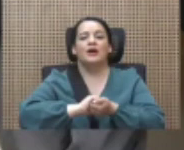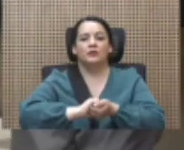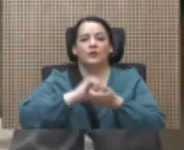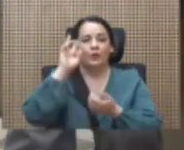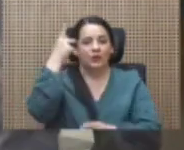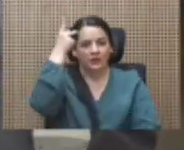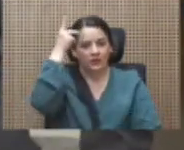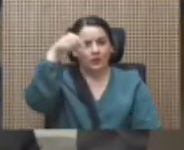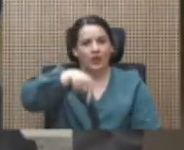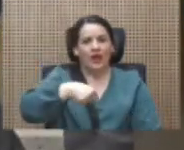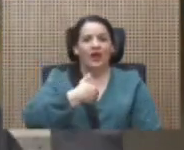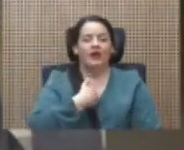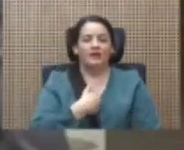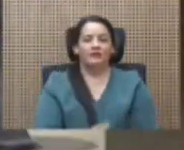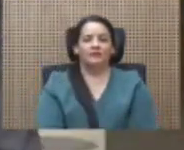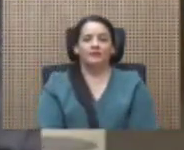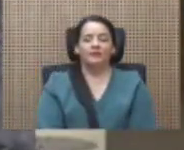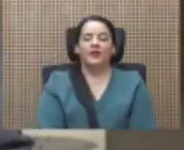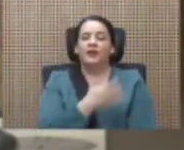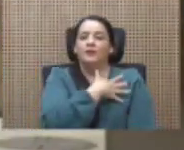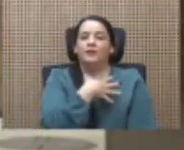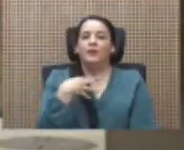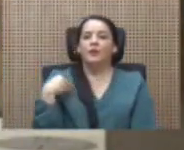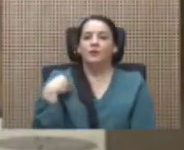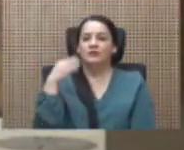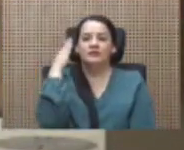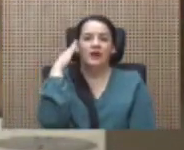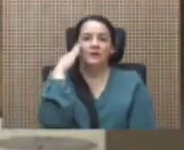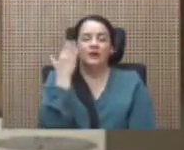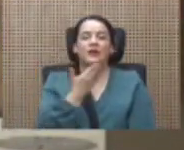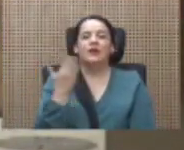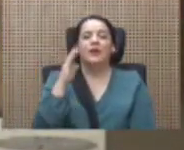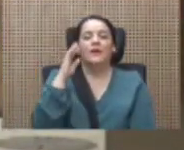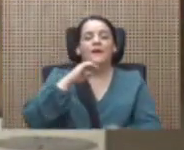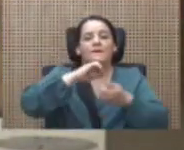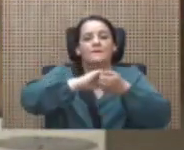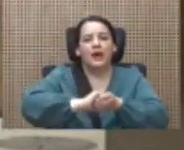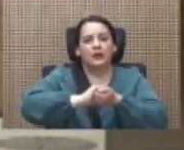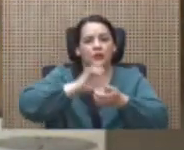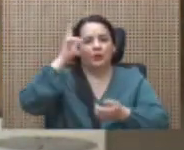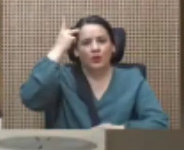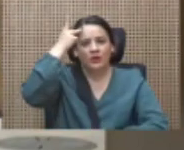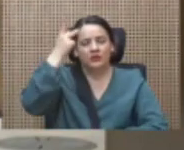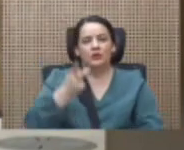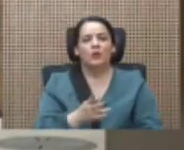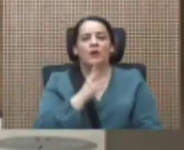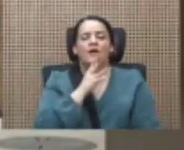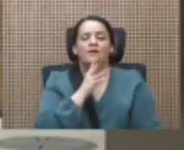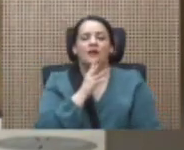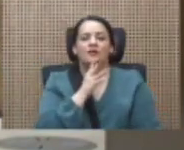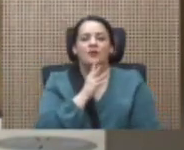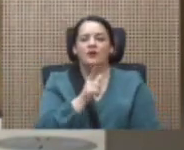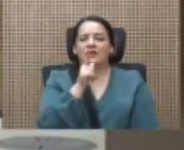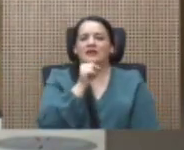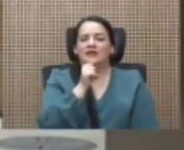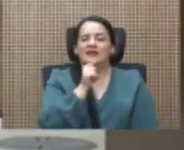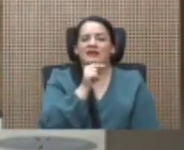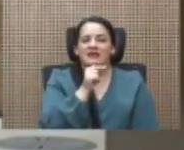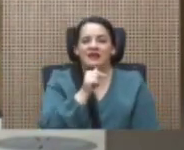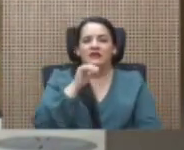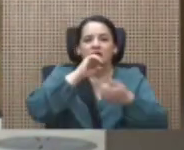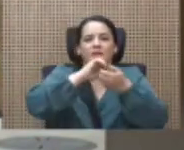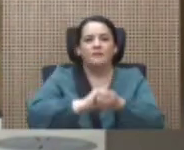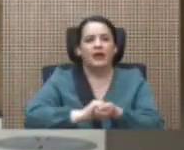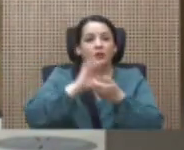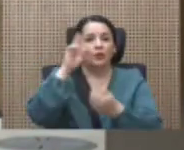lo que aquí se tiene a mí me gustaría saber de qué pacto político es lo que estamos hablando de Quiénes es ese